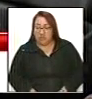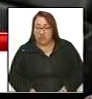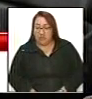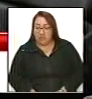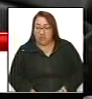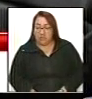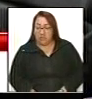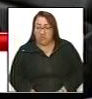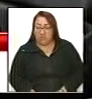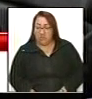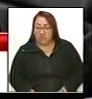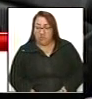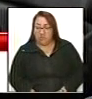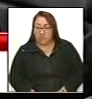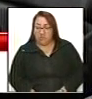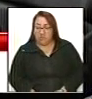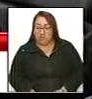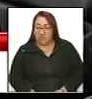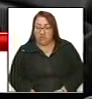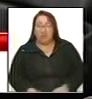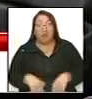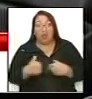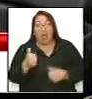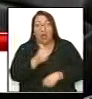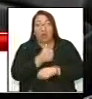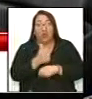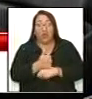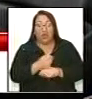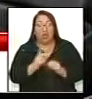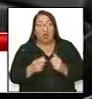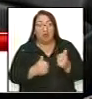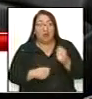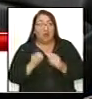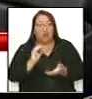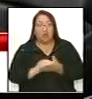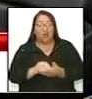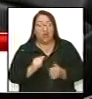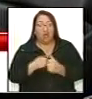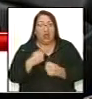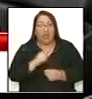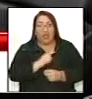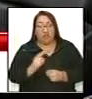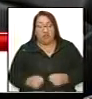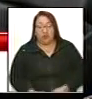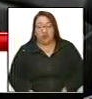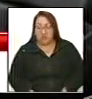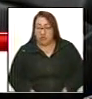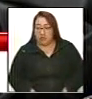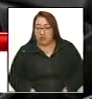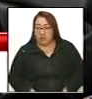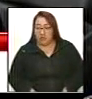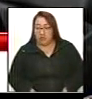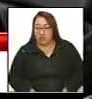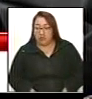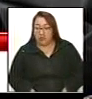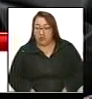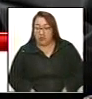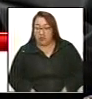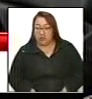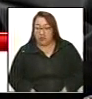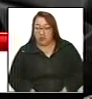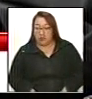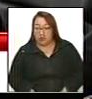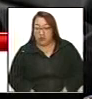de repente o posiblemente la autoridad administrativa le dice que no está legitimado para interponer la denuncia porque eso se hace de oficio. Pero si fuera ese el